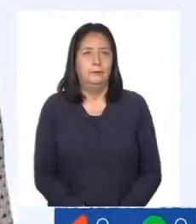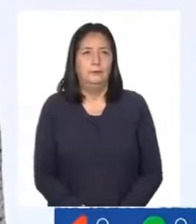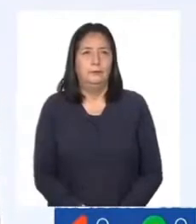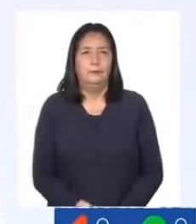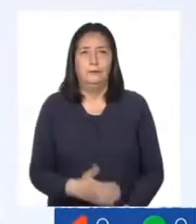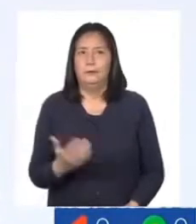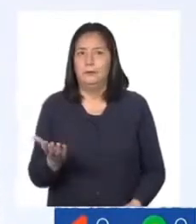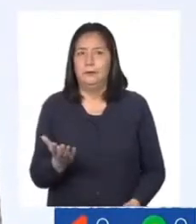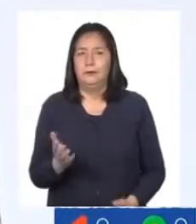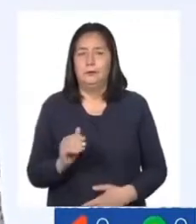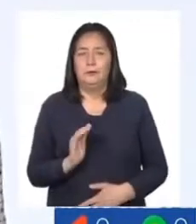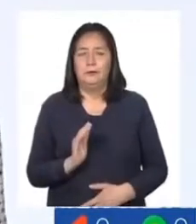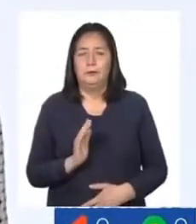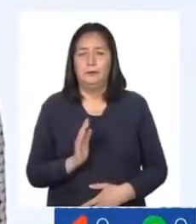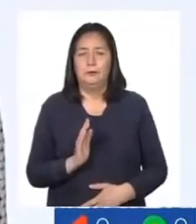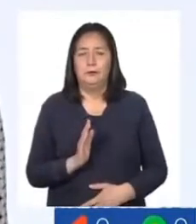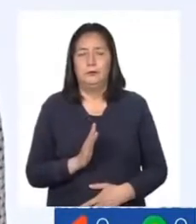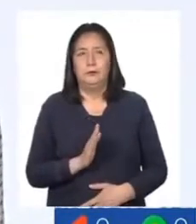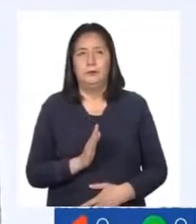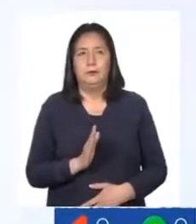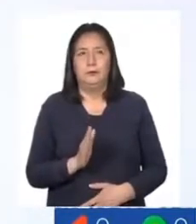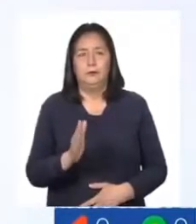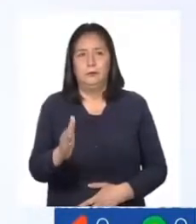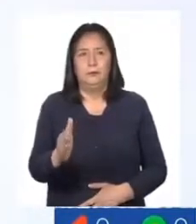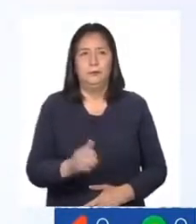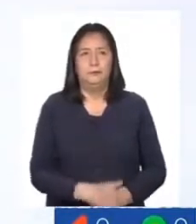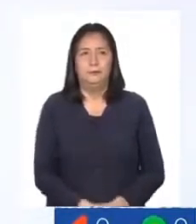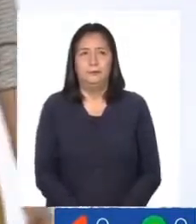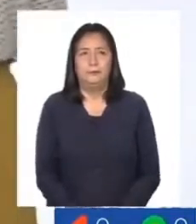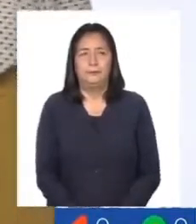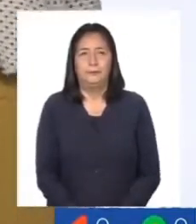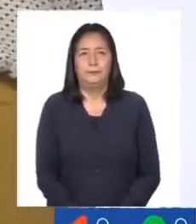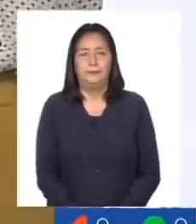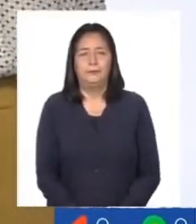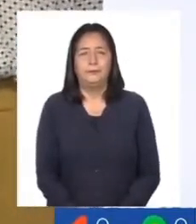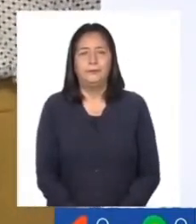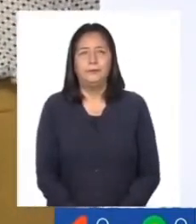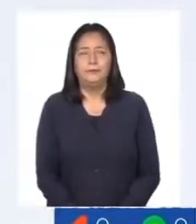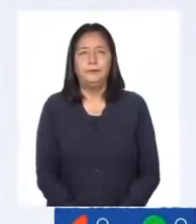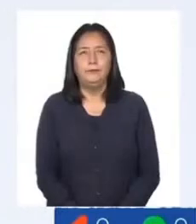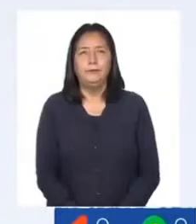Y hacia nuestra diagonal izquierda adelante.